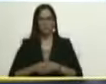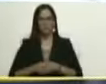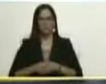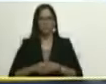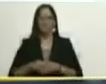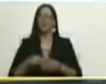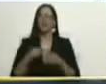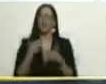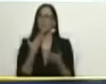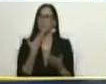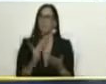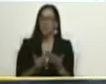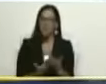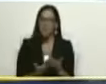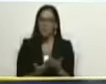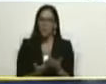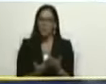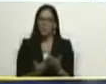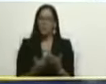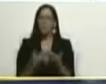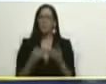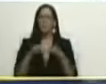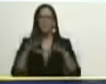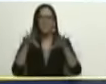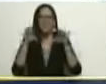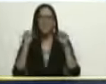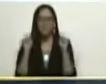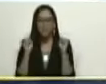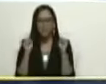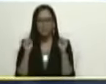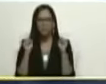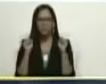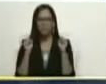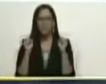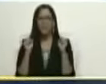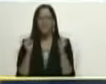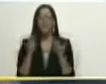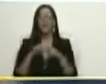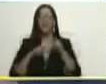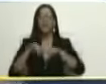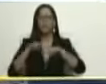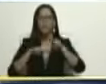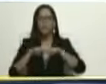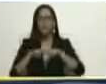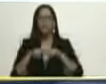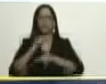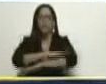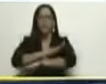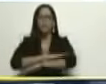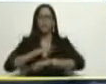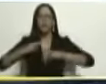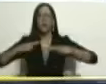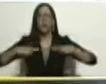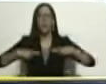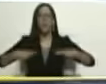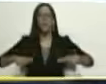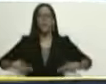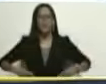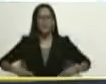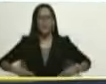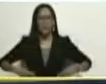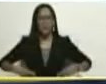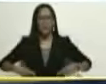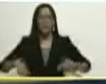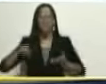Abogamos por el entendimiento y por la construcción de una posición humanista en el